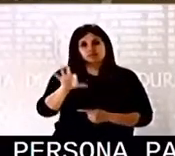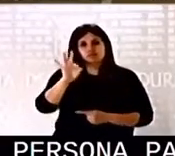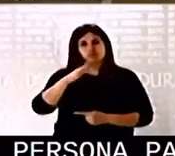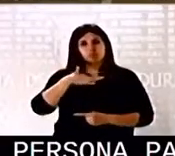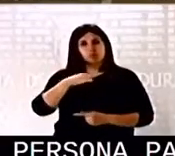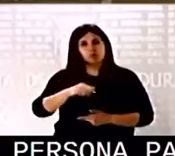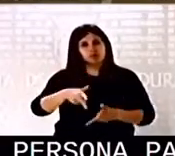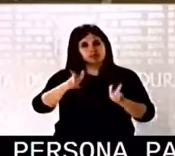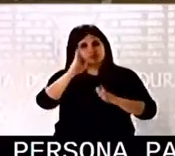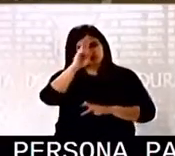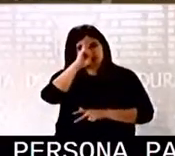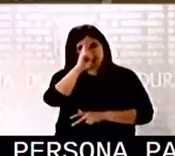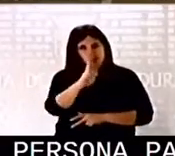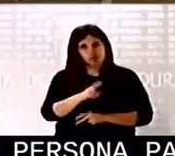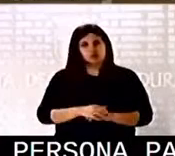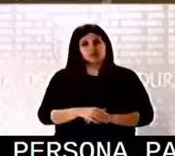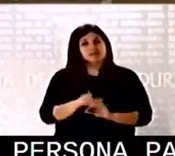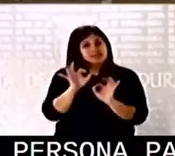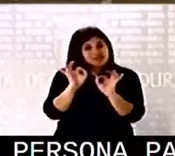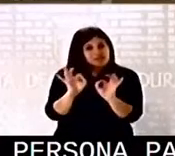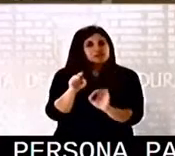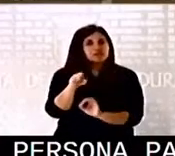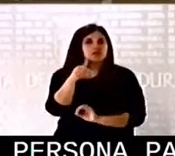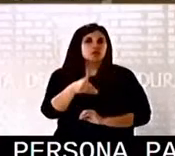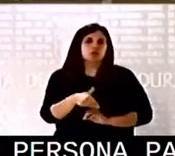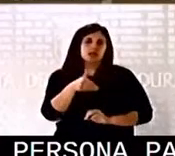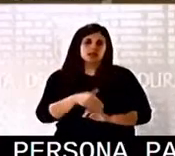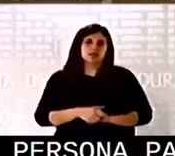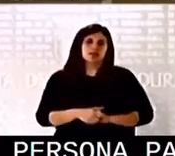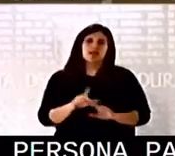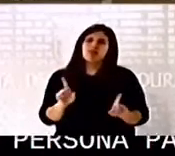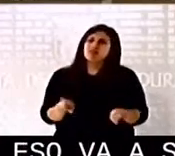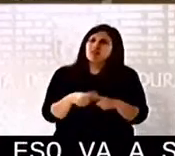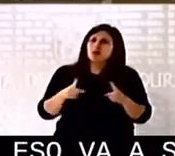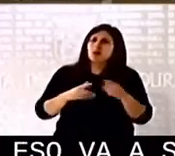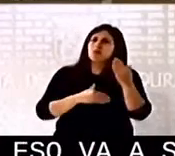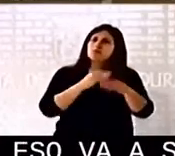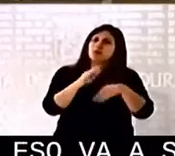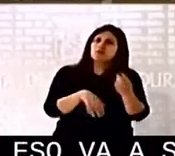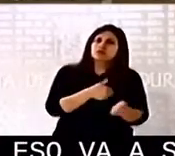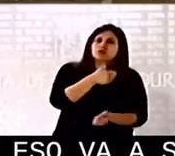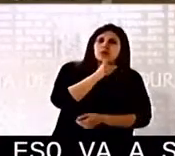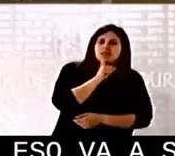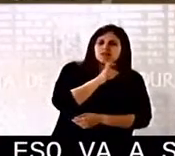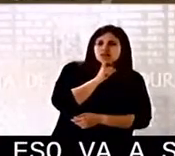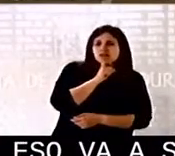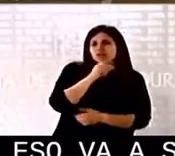Eso es lo importante. No si el proceso va a ser más complicado o menos complicado.